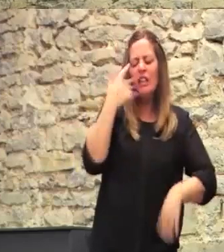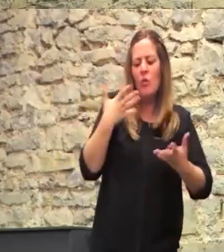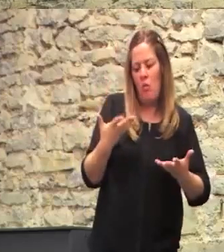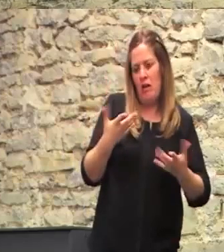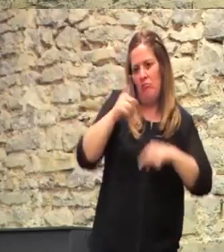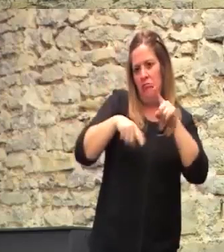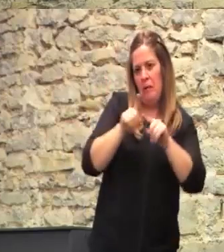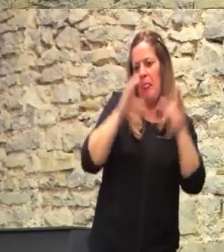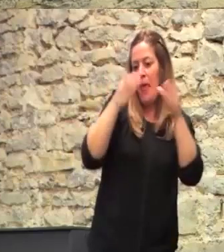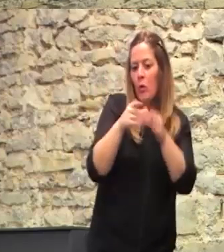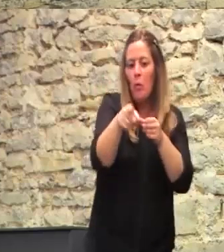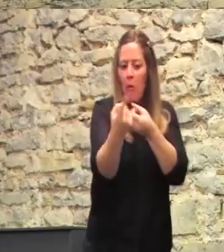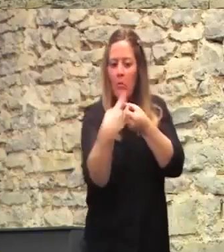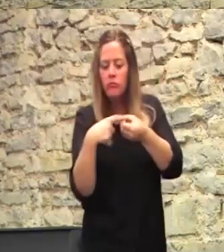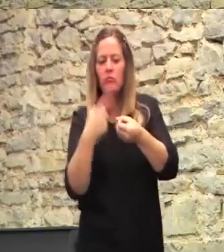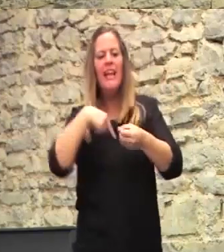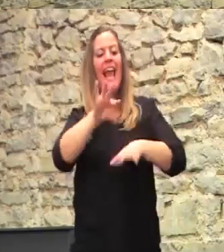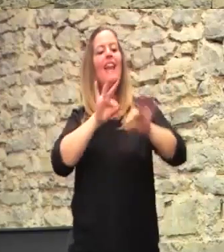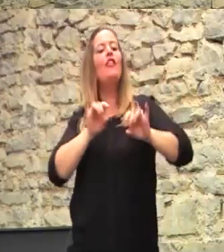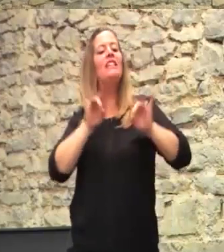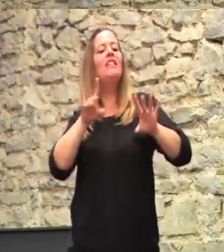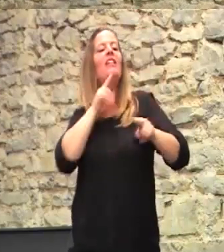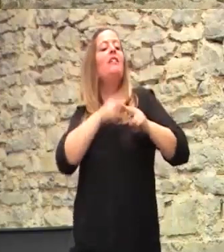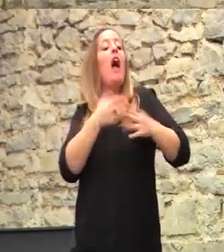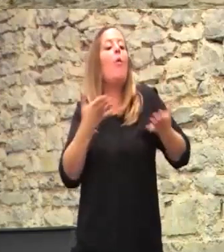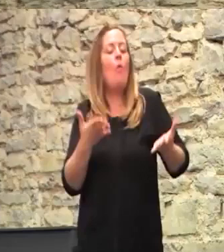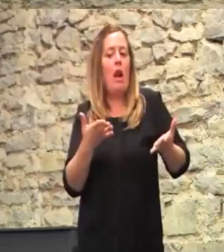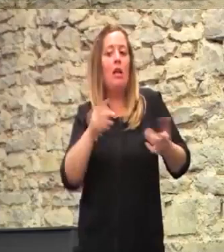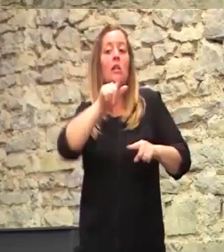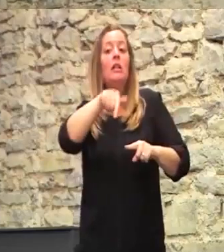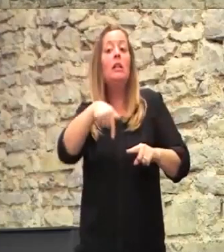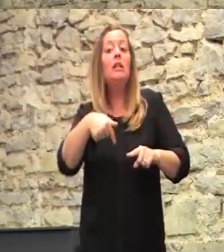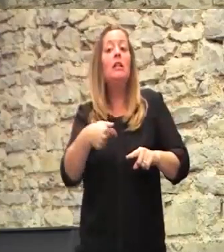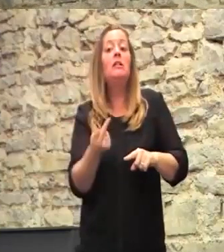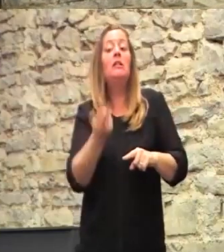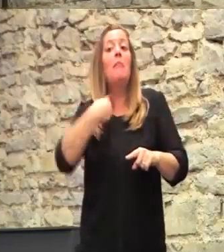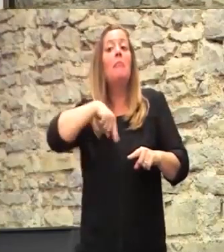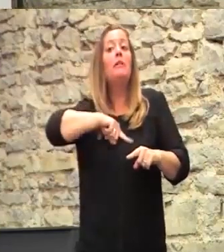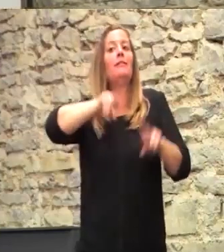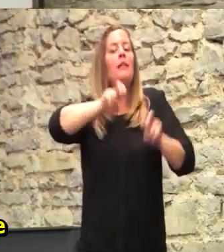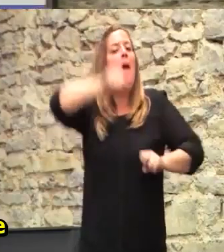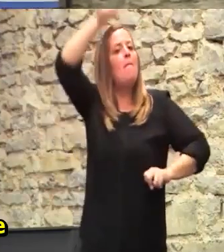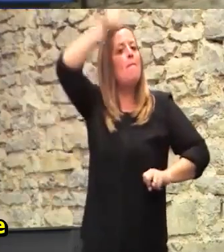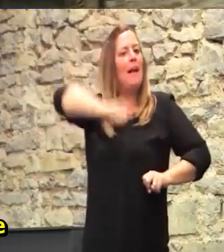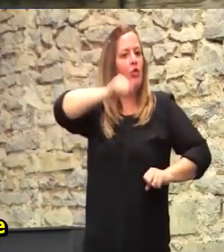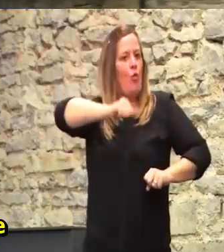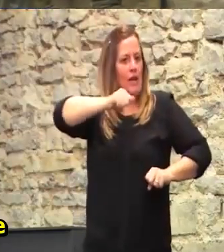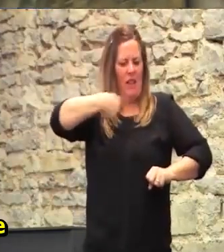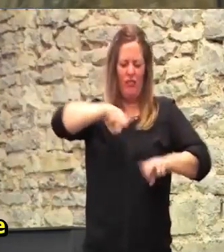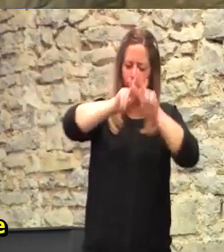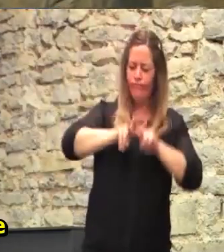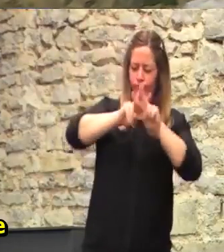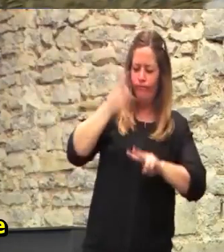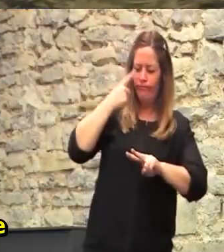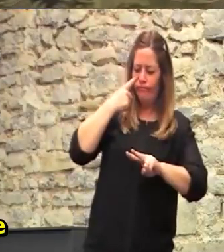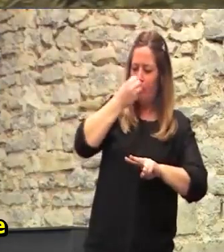a qué llamamos elecciones libres hemos revisado el ideario interno que tenemos sobre la masculinidad tenemos algún diseño